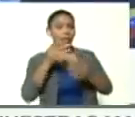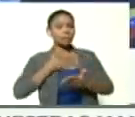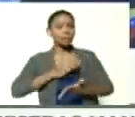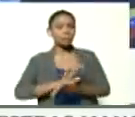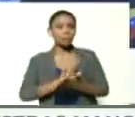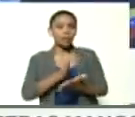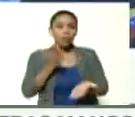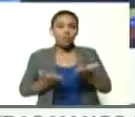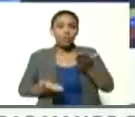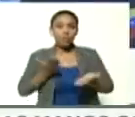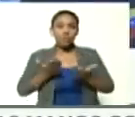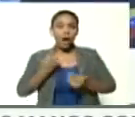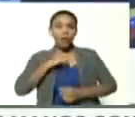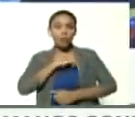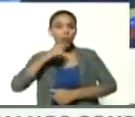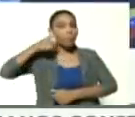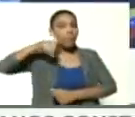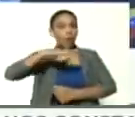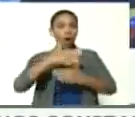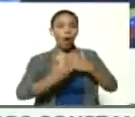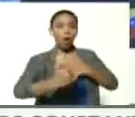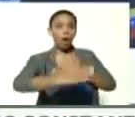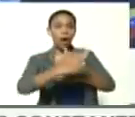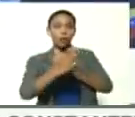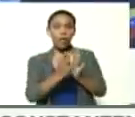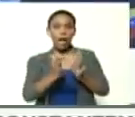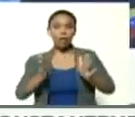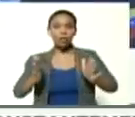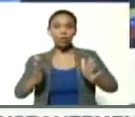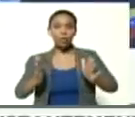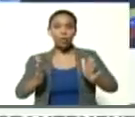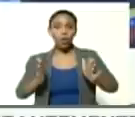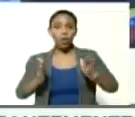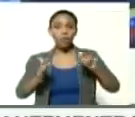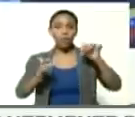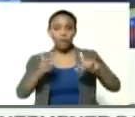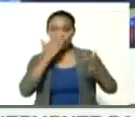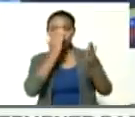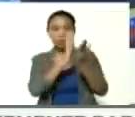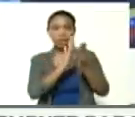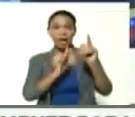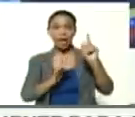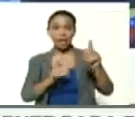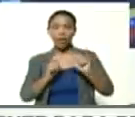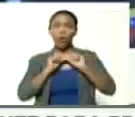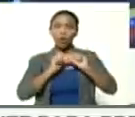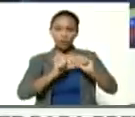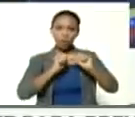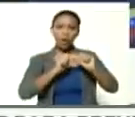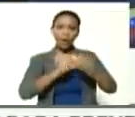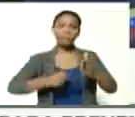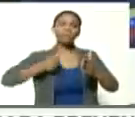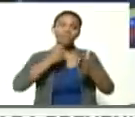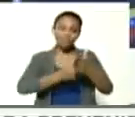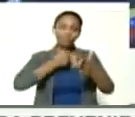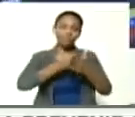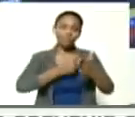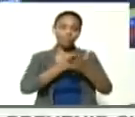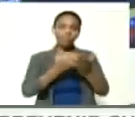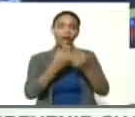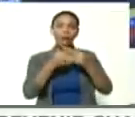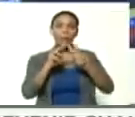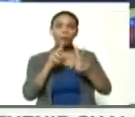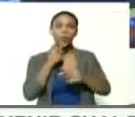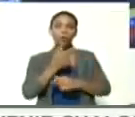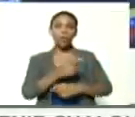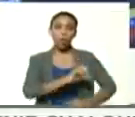tranquilidad y estabilidad a nuestros pueblos a lo largo y ancho de esta frontera. Seguiremos empeñados en la paz. Como